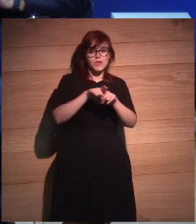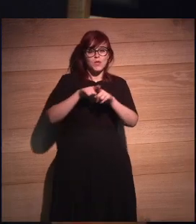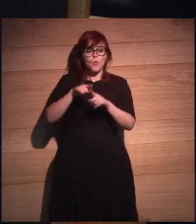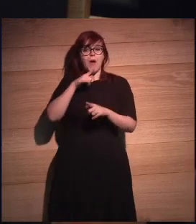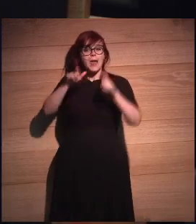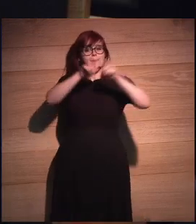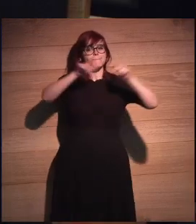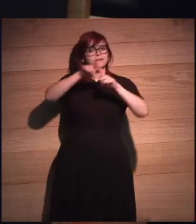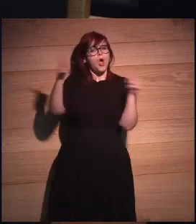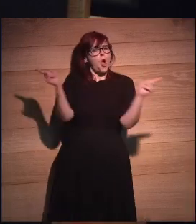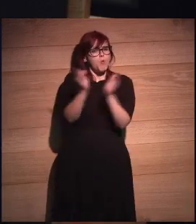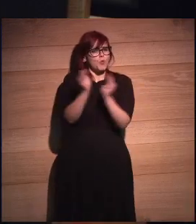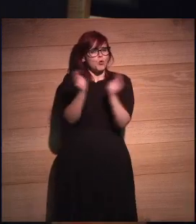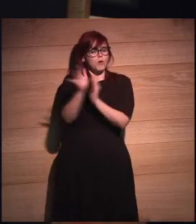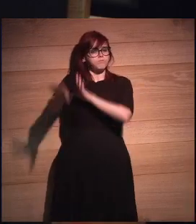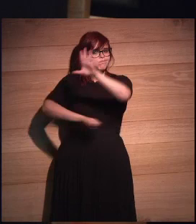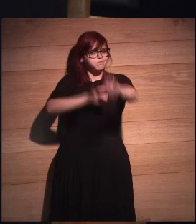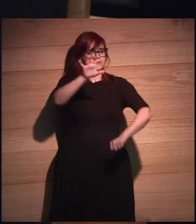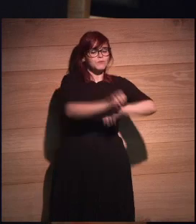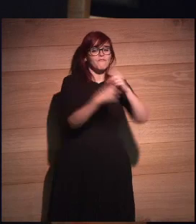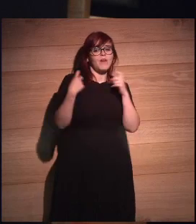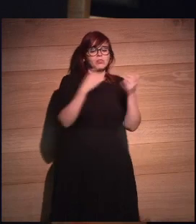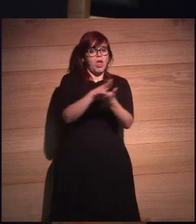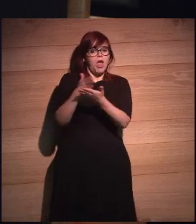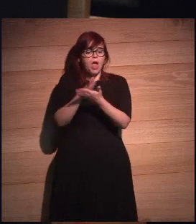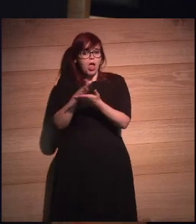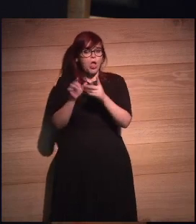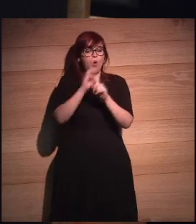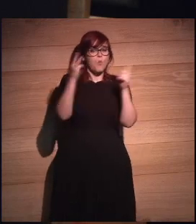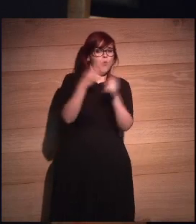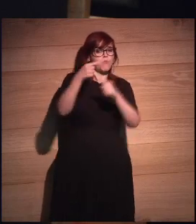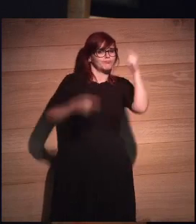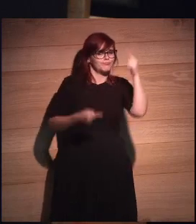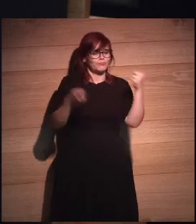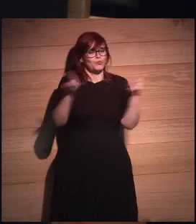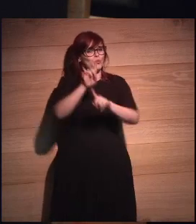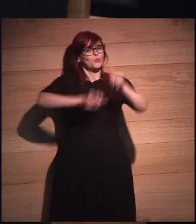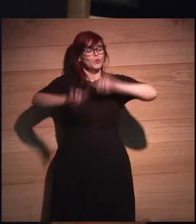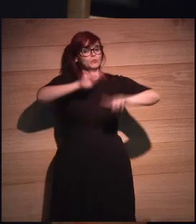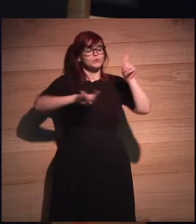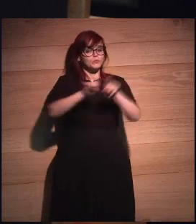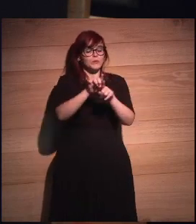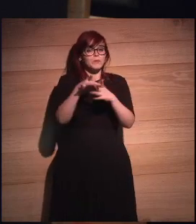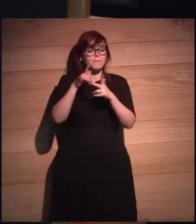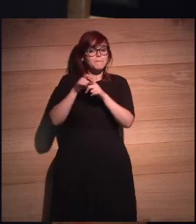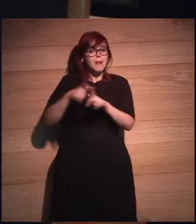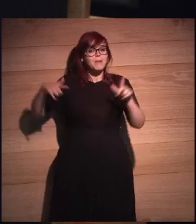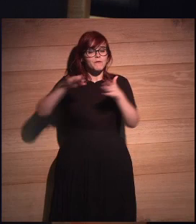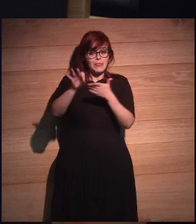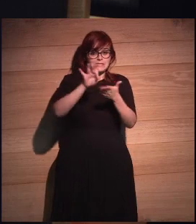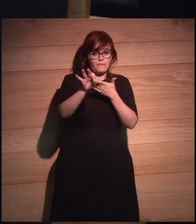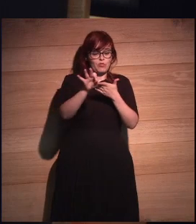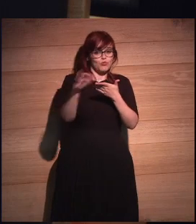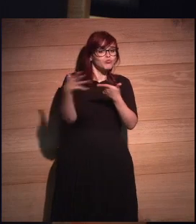de mercado, falta de interoperabilidad, walled gardens, y todo esto referido a las plataformas de